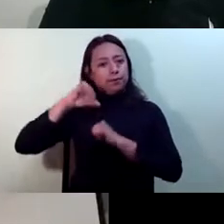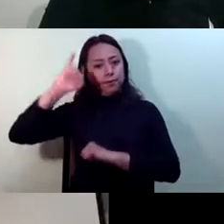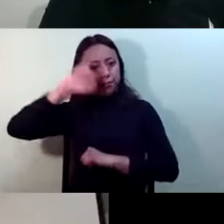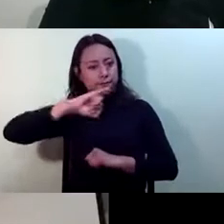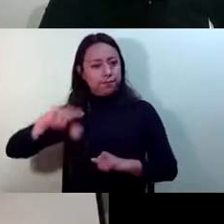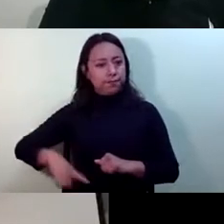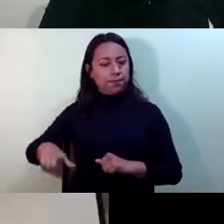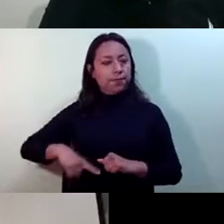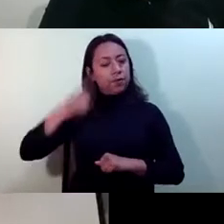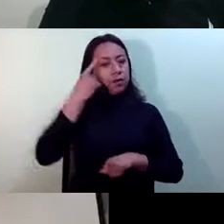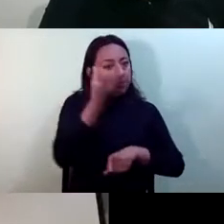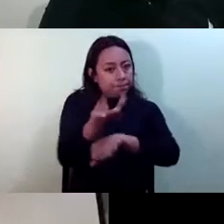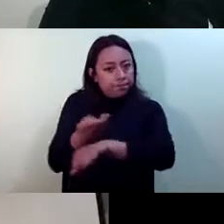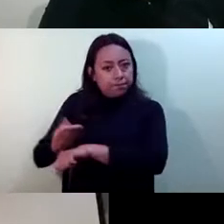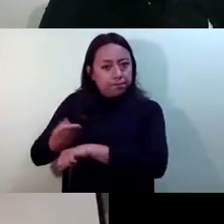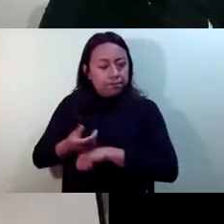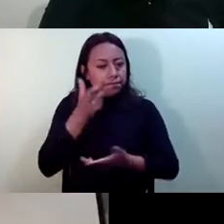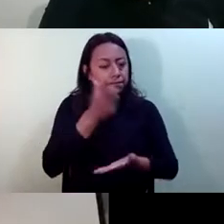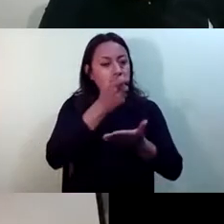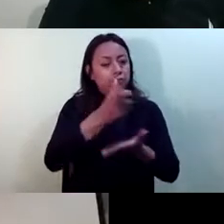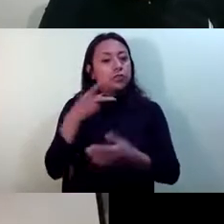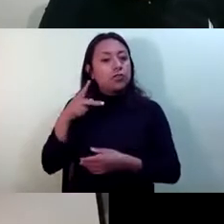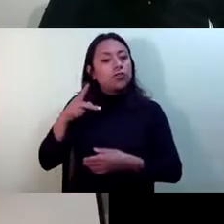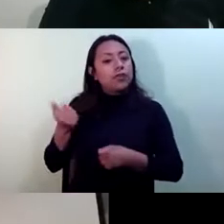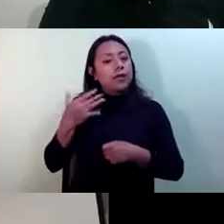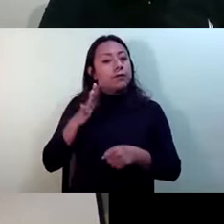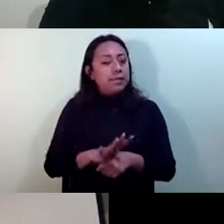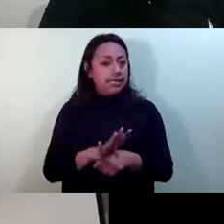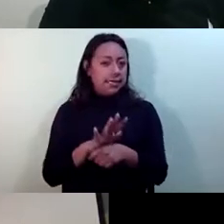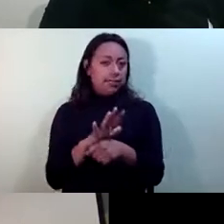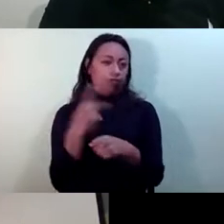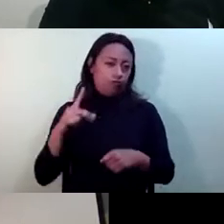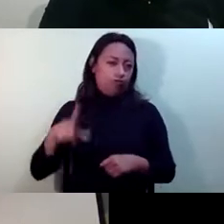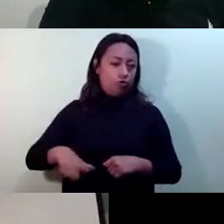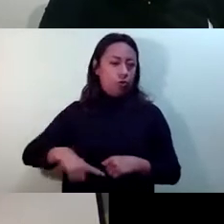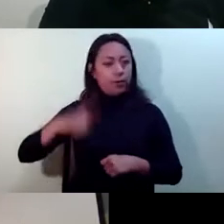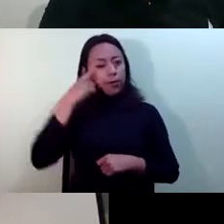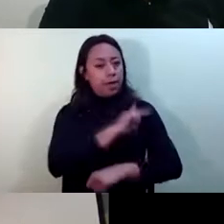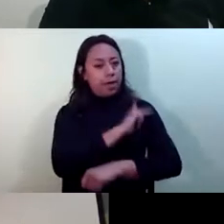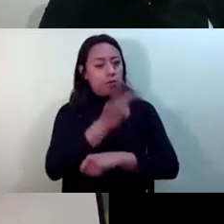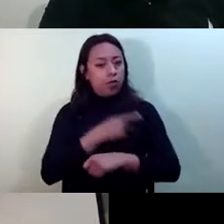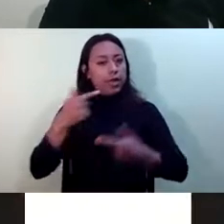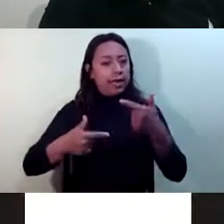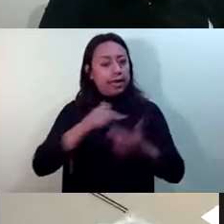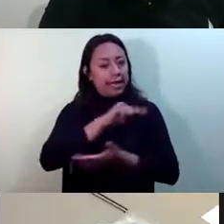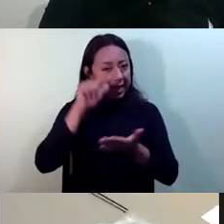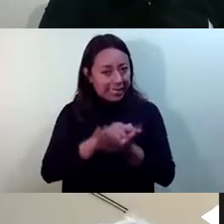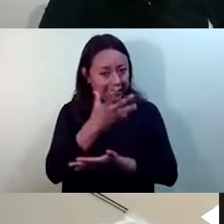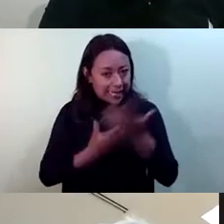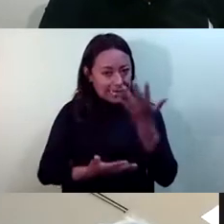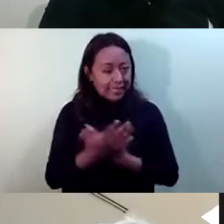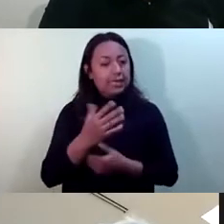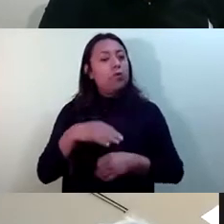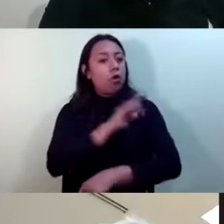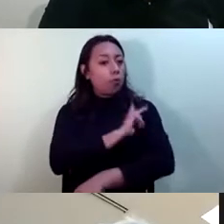ajustes al presupuesto de la Administración Pública para el caso del Poder Legislativo, Poder Judicial y los organismos